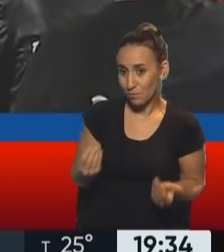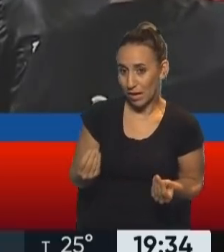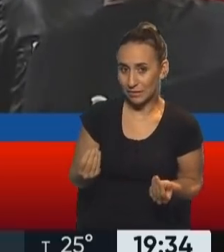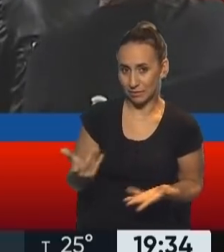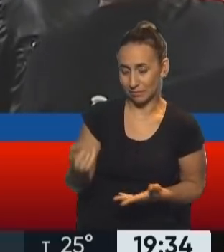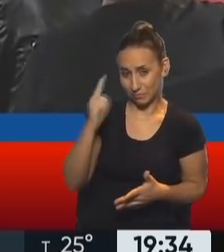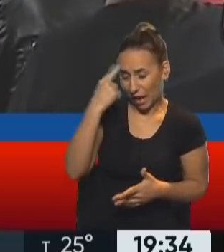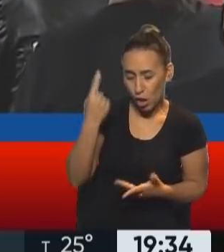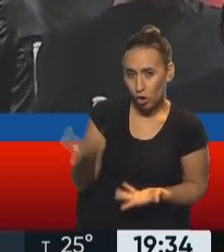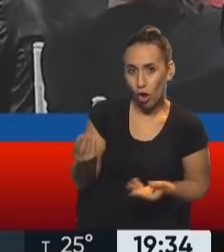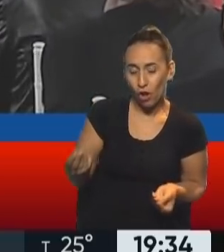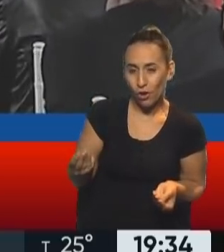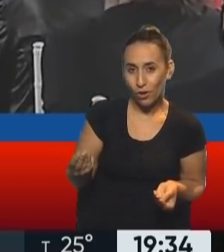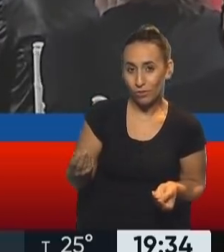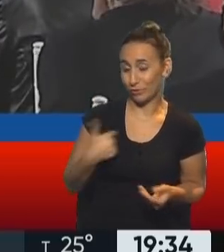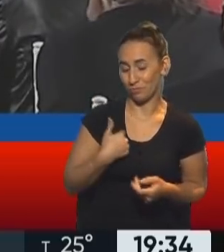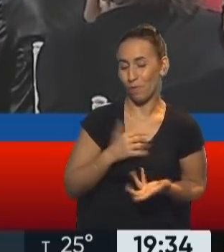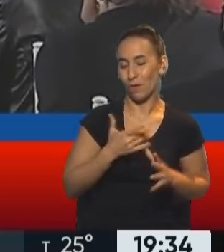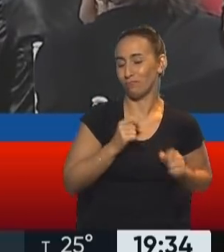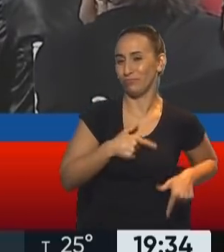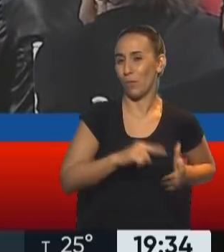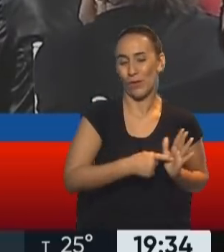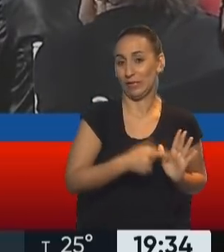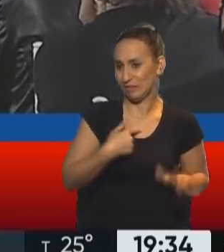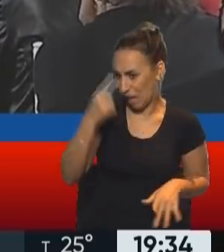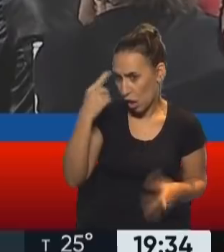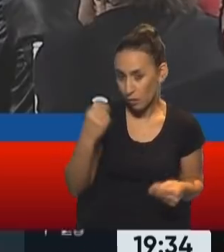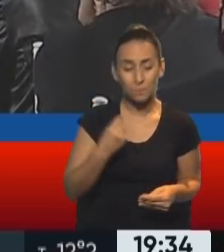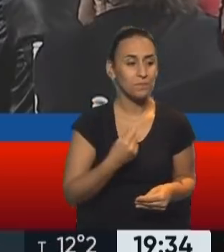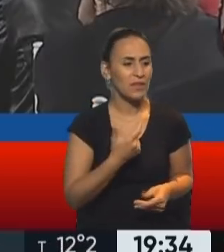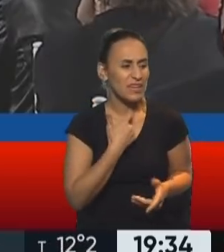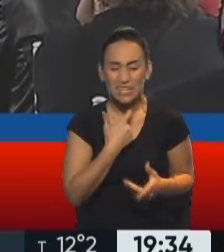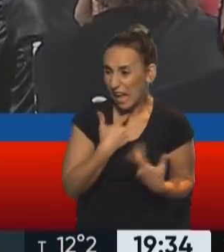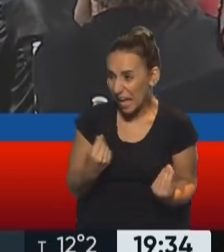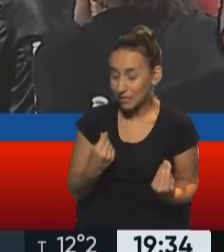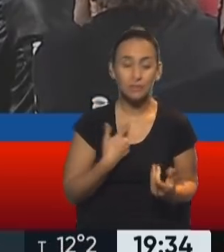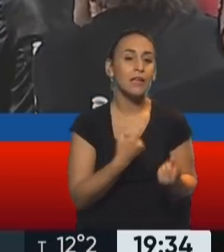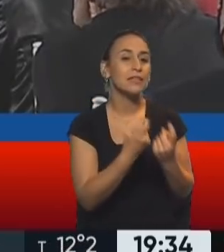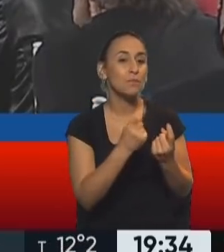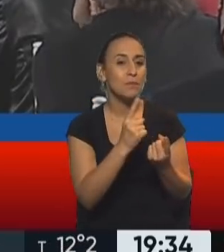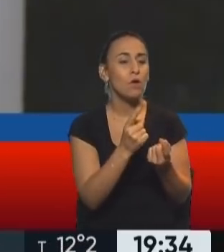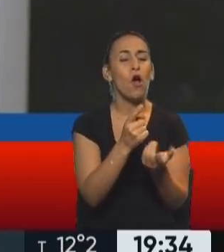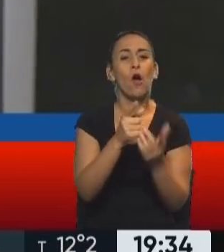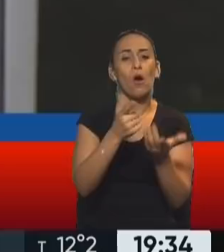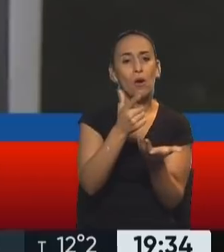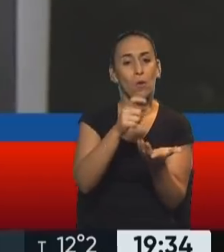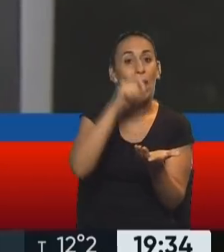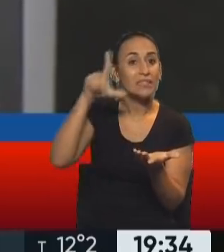este tipo enloqueció, ¿qué le está pasando? Le digo, ¿pero qué quieres hacer? Yo necesito las capturas de pantalla de esos días que